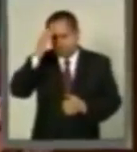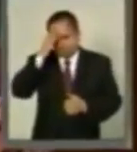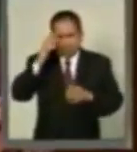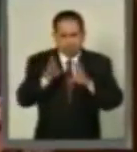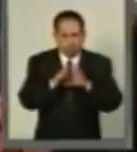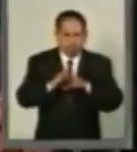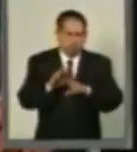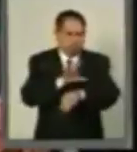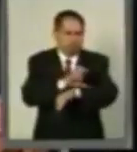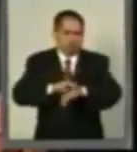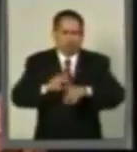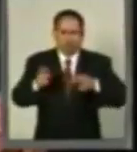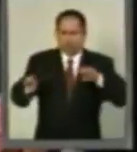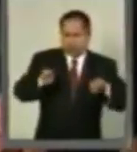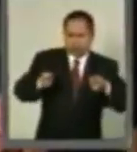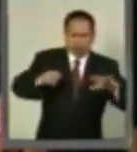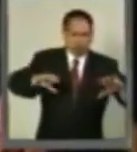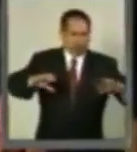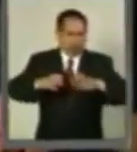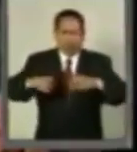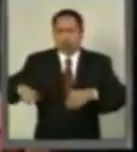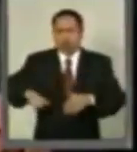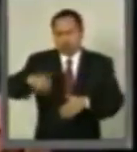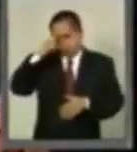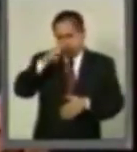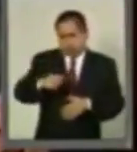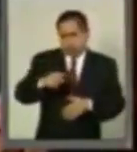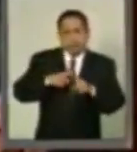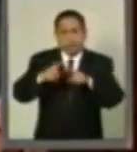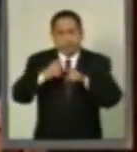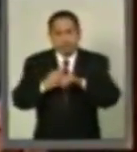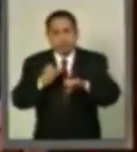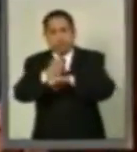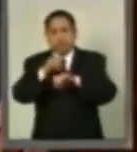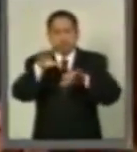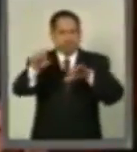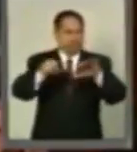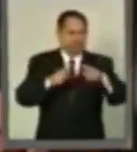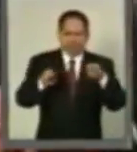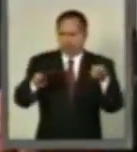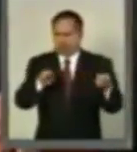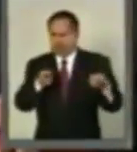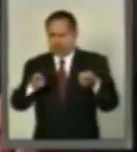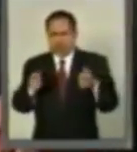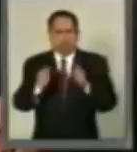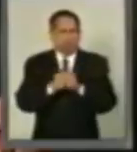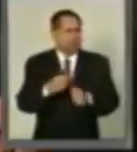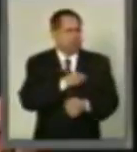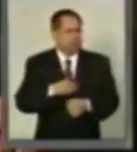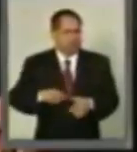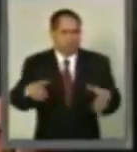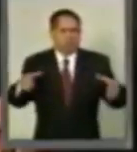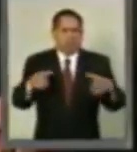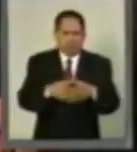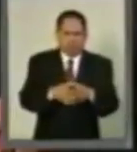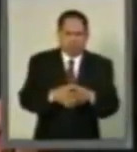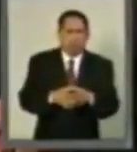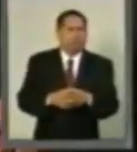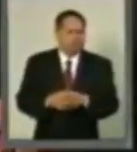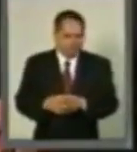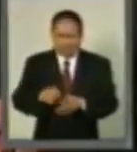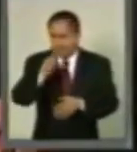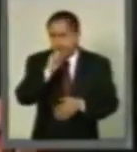plena coordinación entre el gobierno de la República, los gobiernos de los estados y los municipios. Los